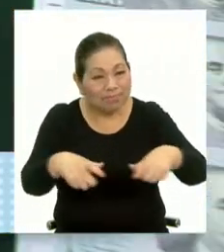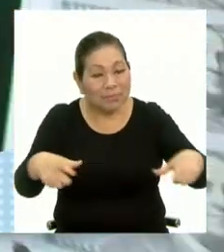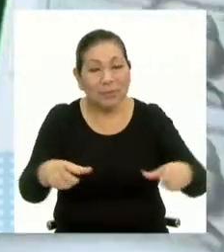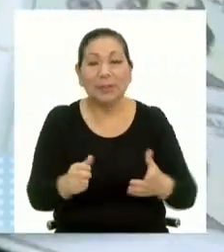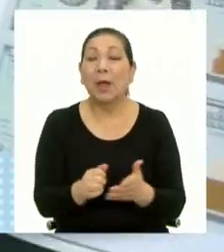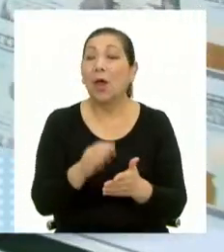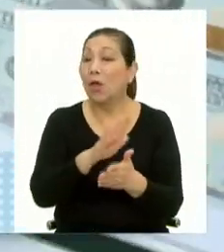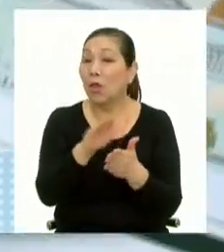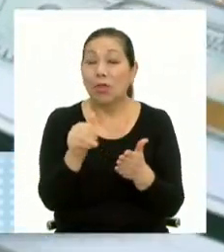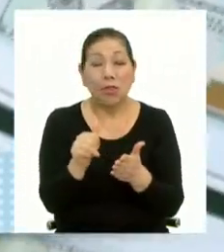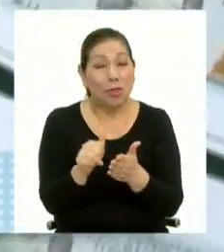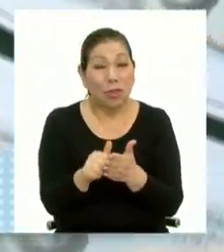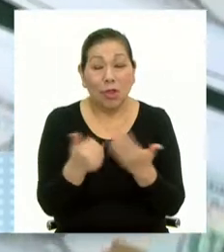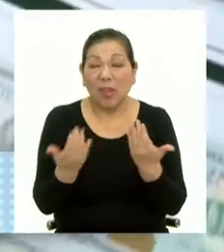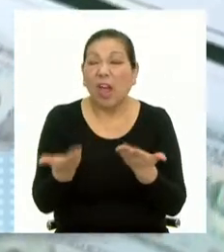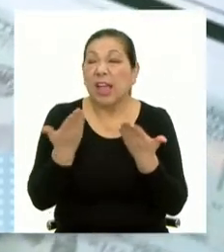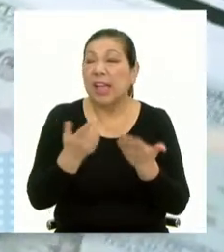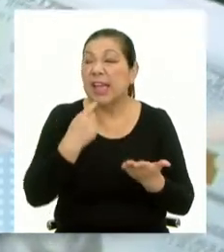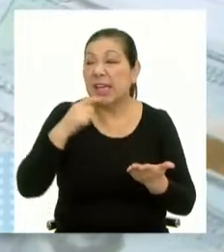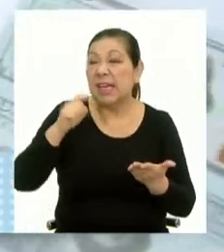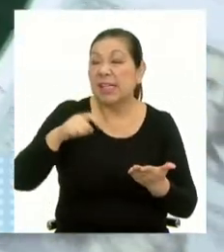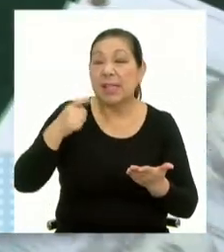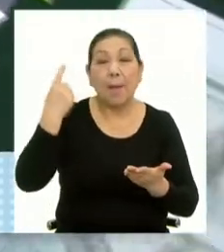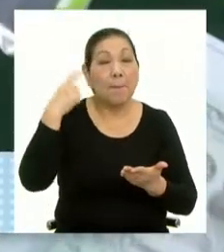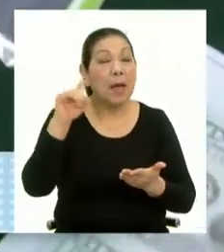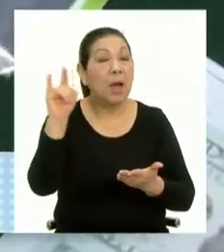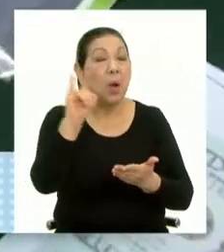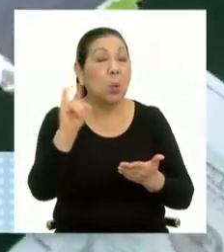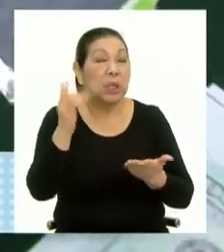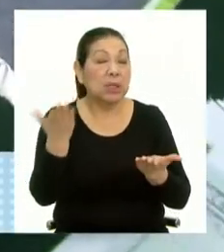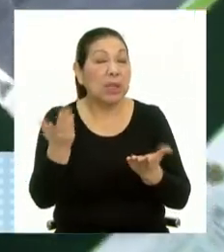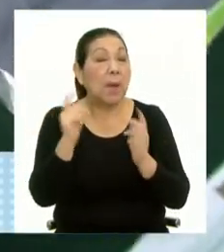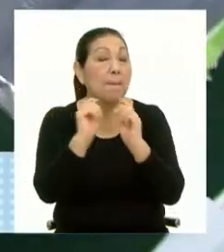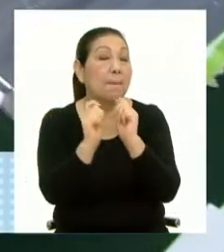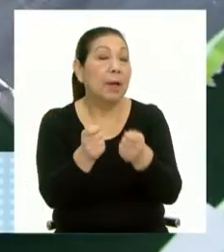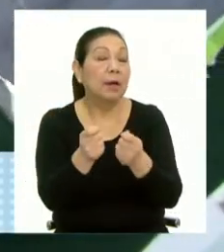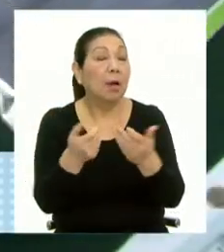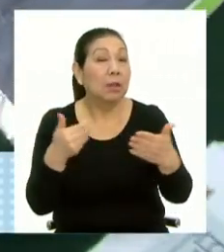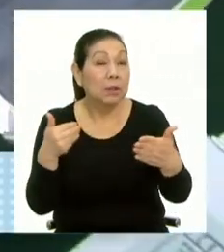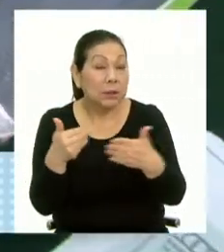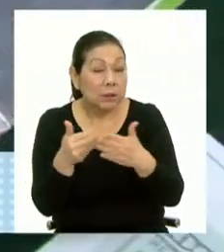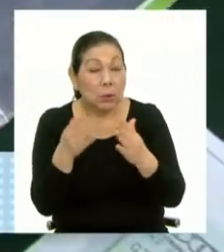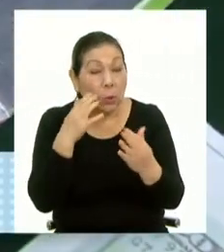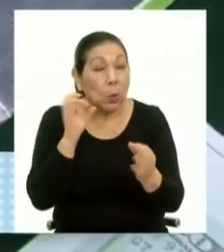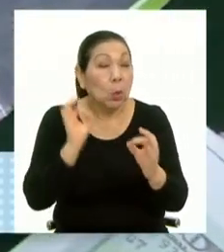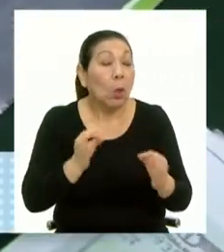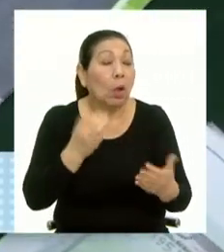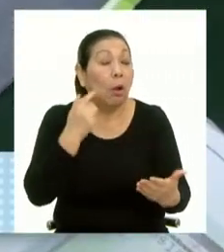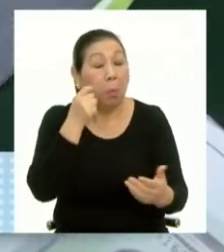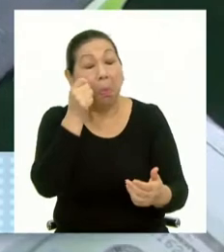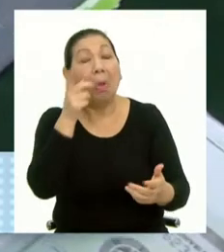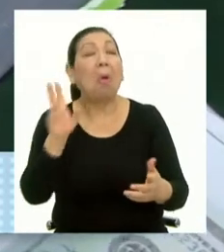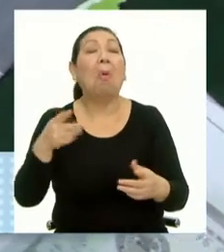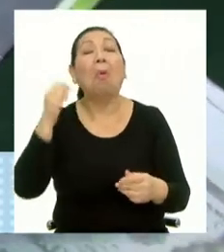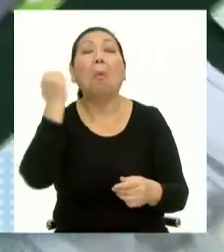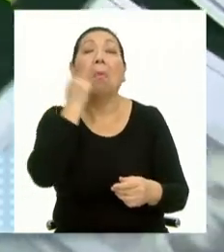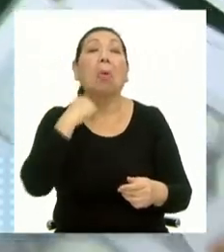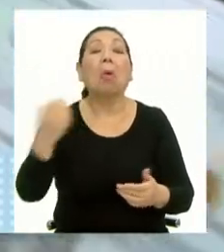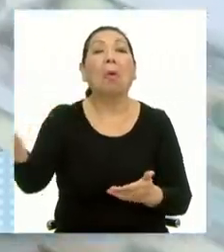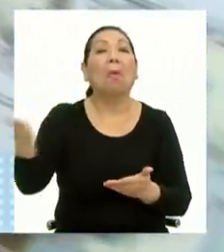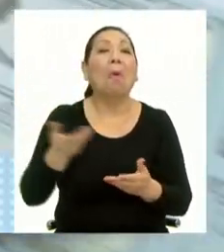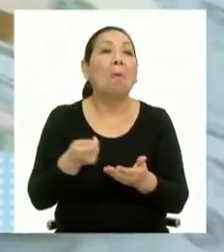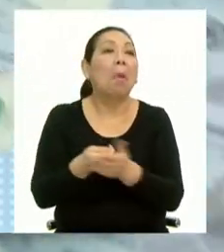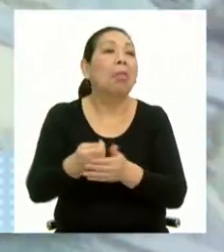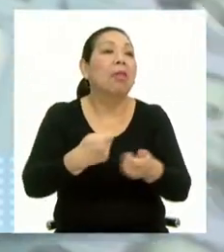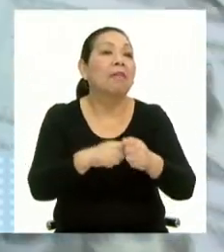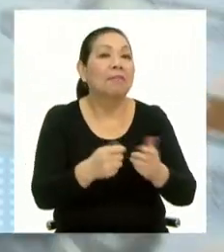¿no? Y todos los implementos que utilizan para darle la aproximación y que sean sorprendidos nuestros ciudadanos, ¿no?